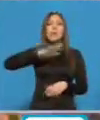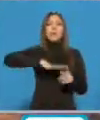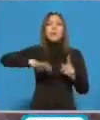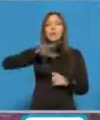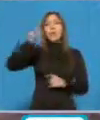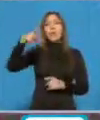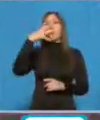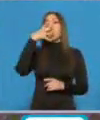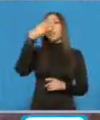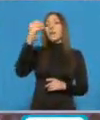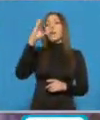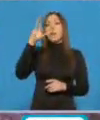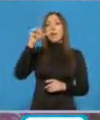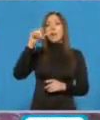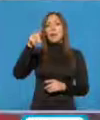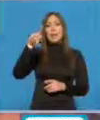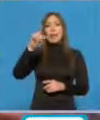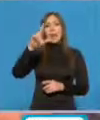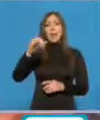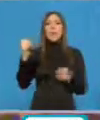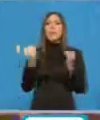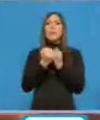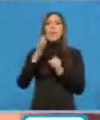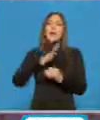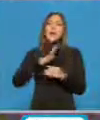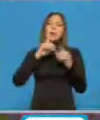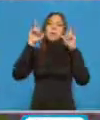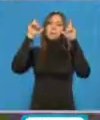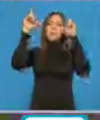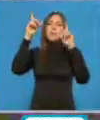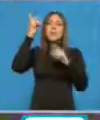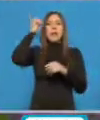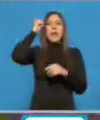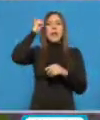que no es el santo patrono, Sí. hay un Santiago Apóstol a